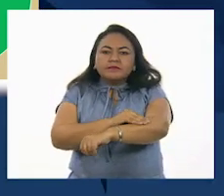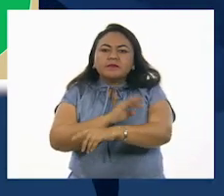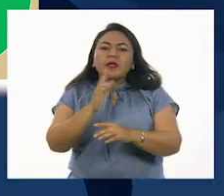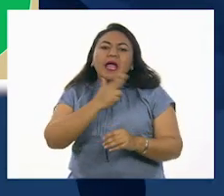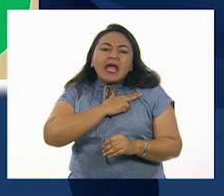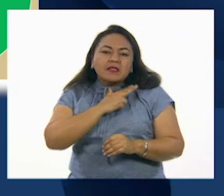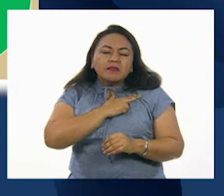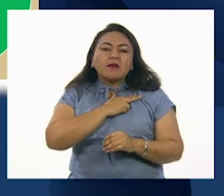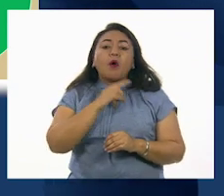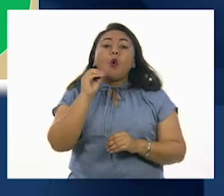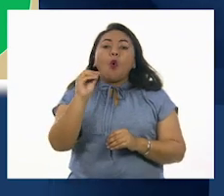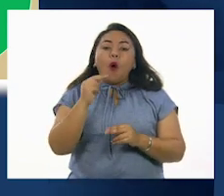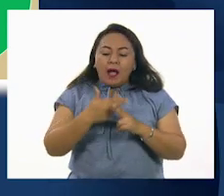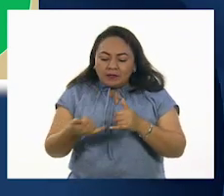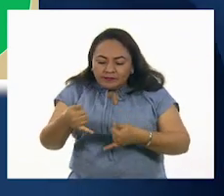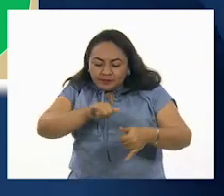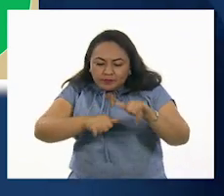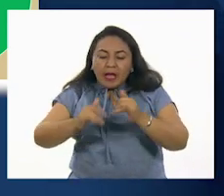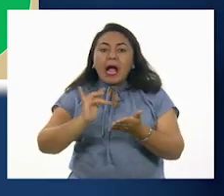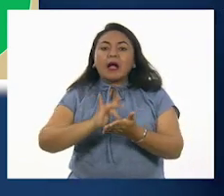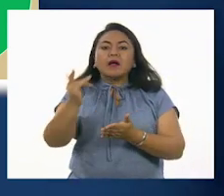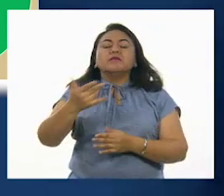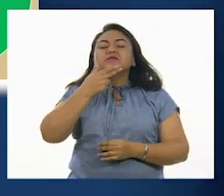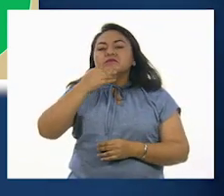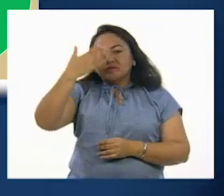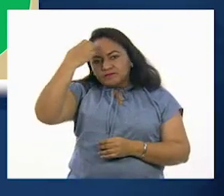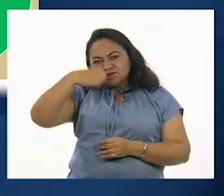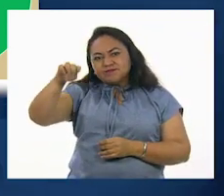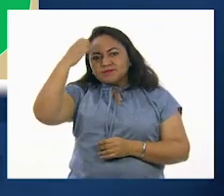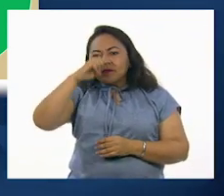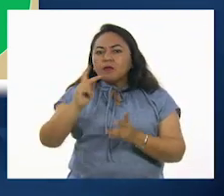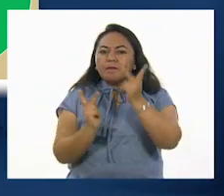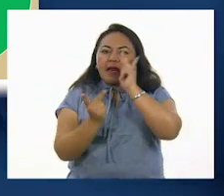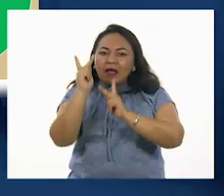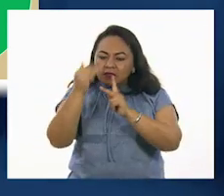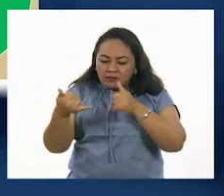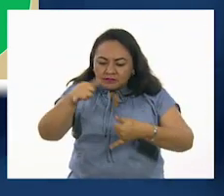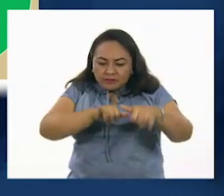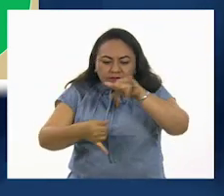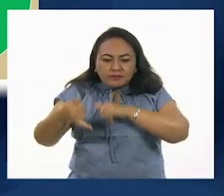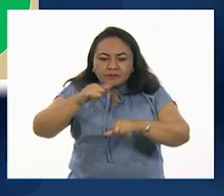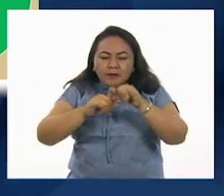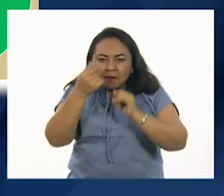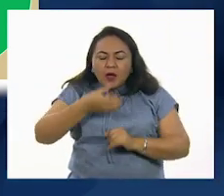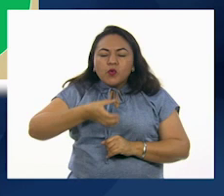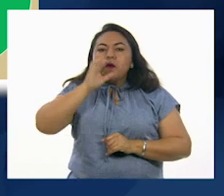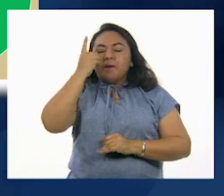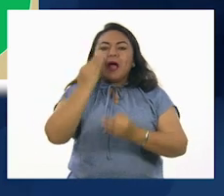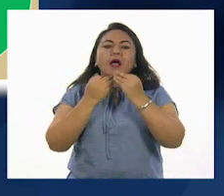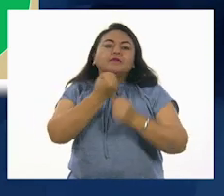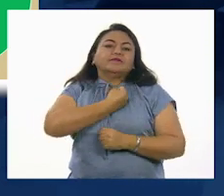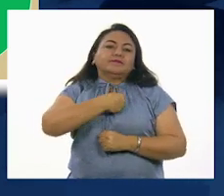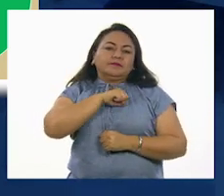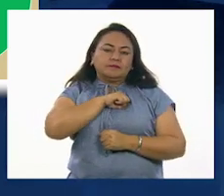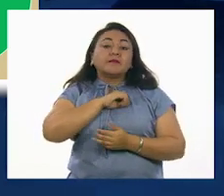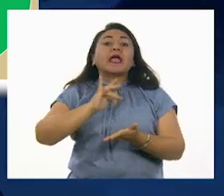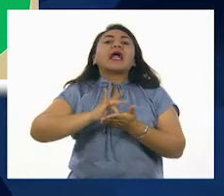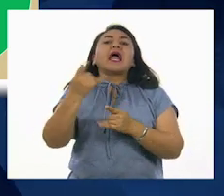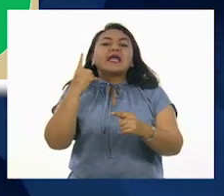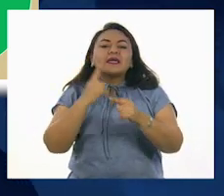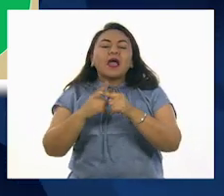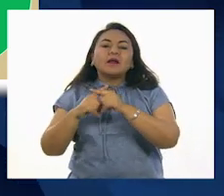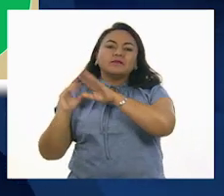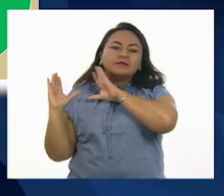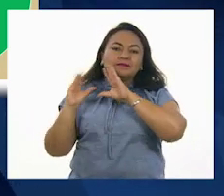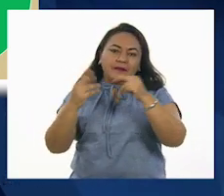algunos remedios a los enfermos gracias a sus conocimientos de botánica. Así es, pero esto ocurrió así gracias a las enseñanzas de